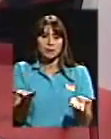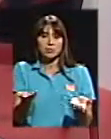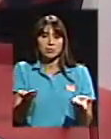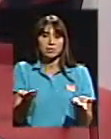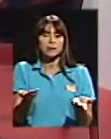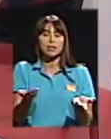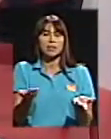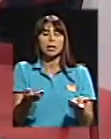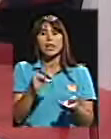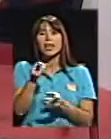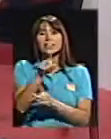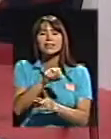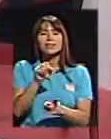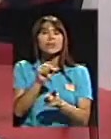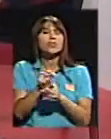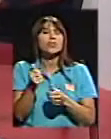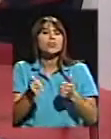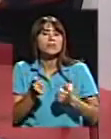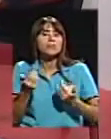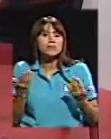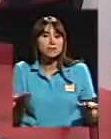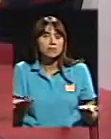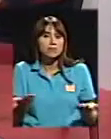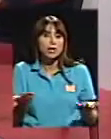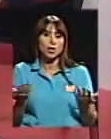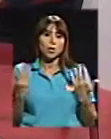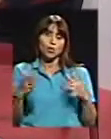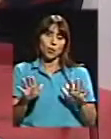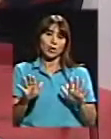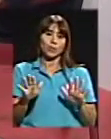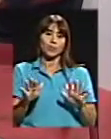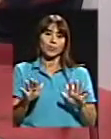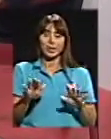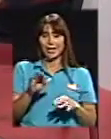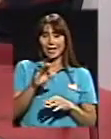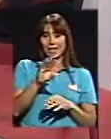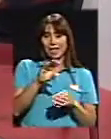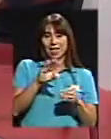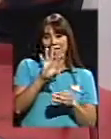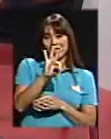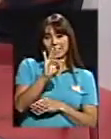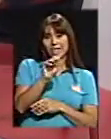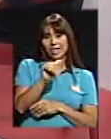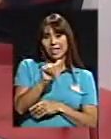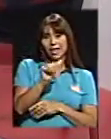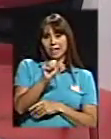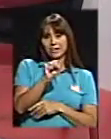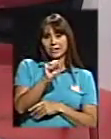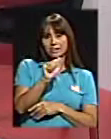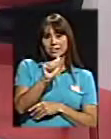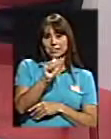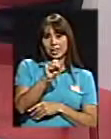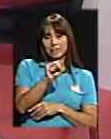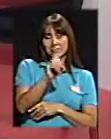cuáles son esas circunstancias? Bueno, el diferencial de tasas de interés, por un lado, ¿verdad? Que constituye un